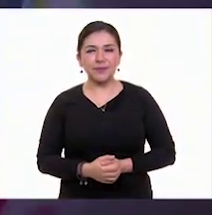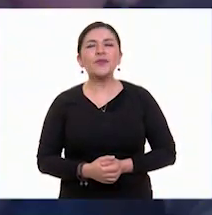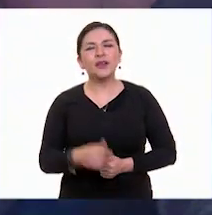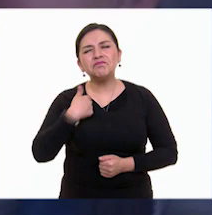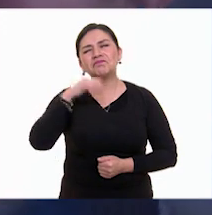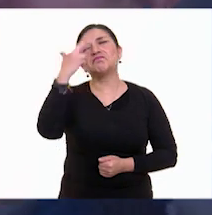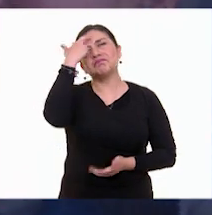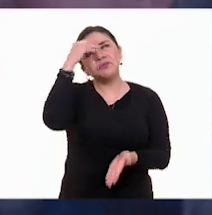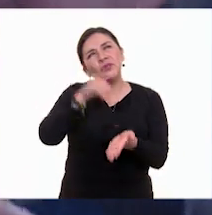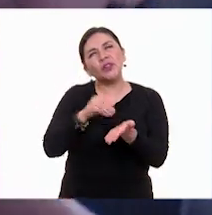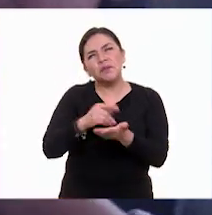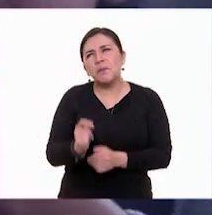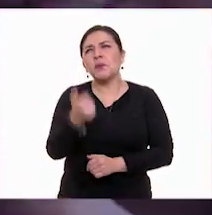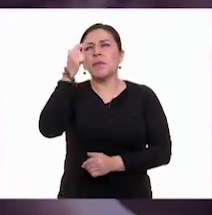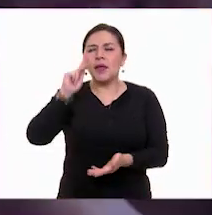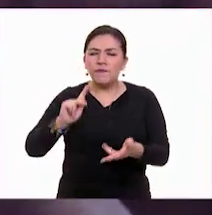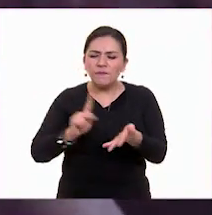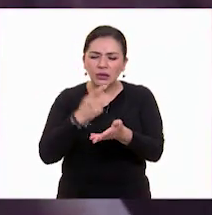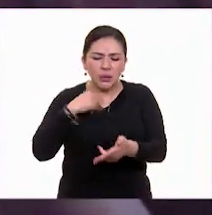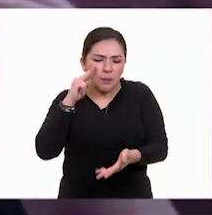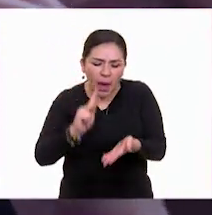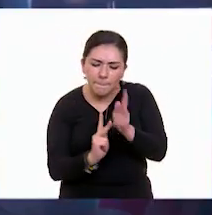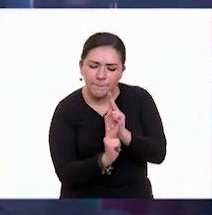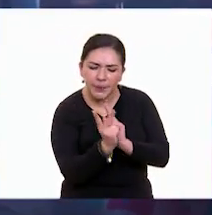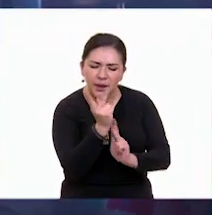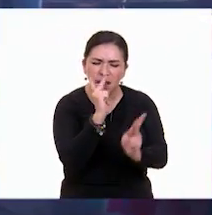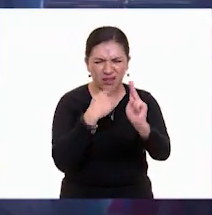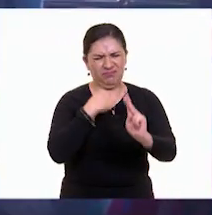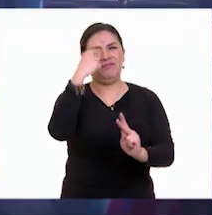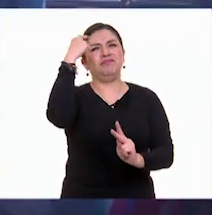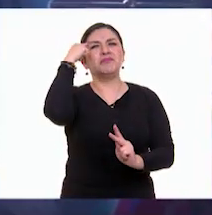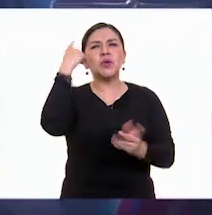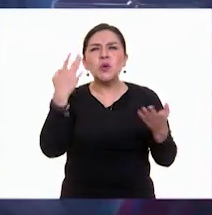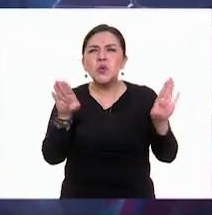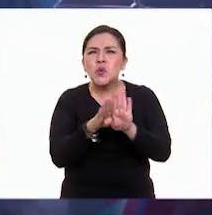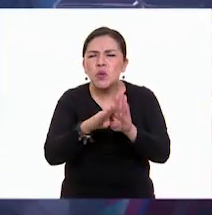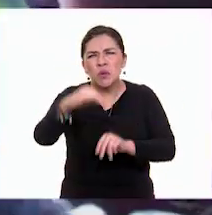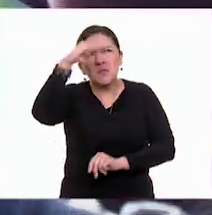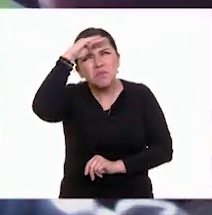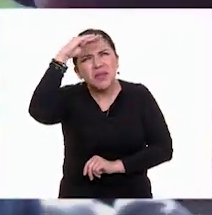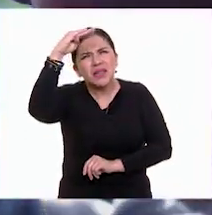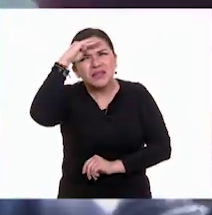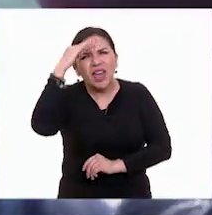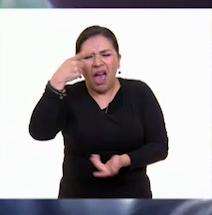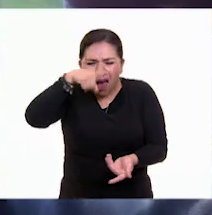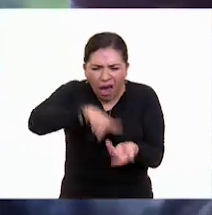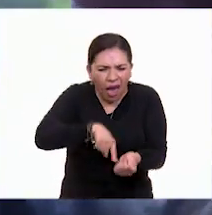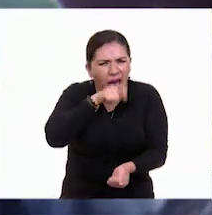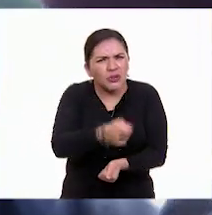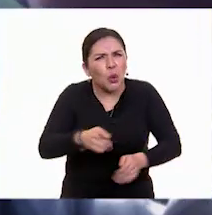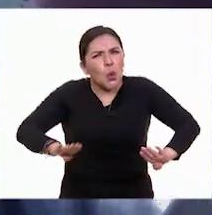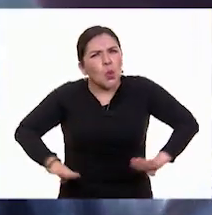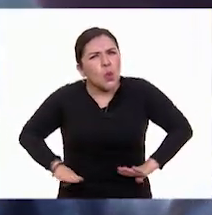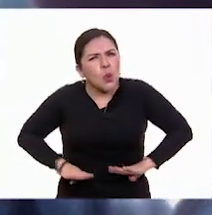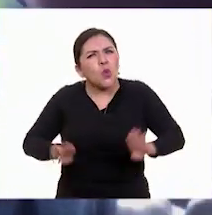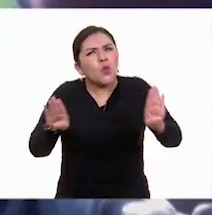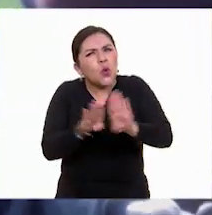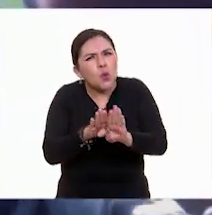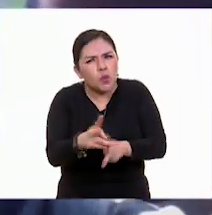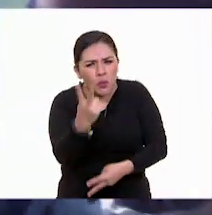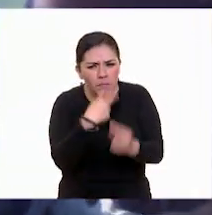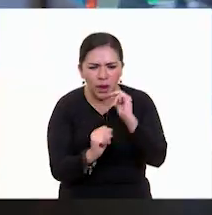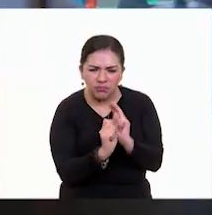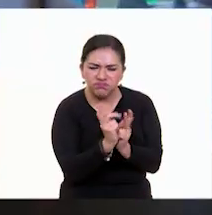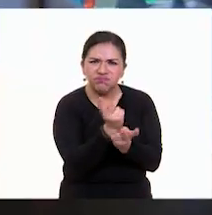Todavía me acuerdo la primera vez que vi germinar una plantita y en mi cabeza solo podía pensar qué tenía que pasar en él para que